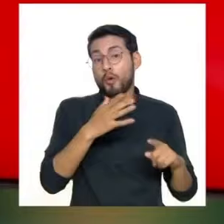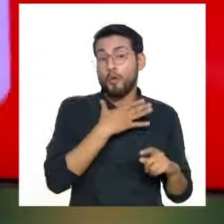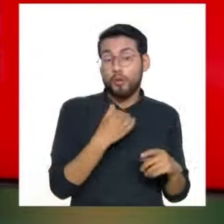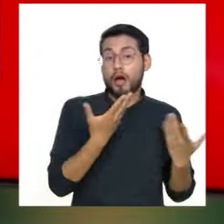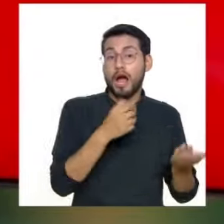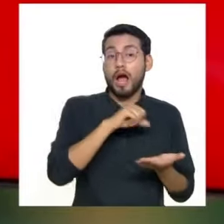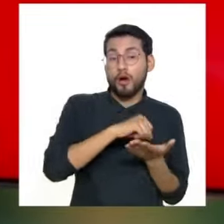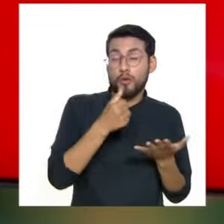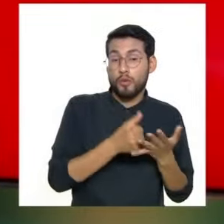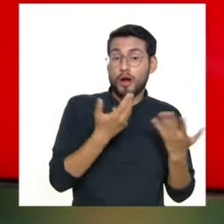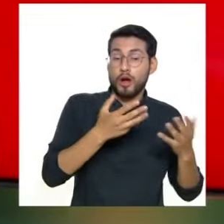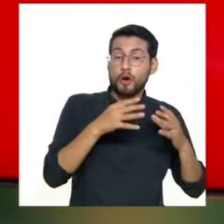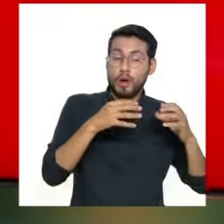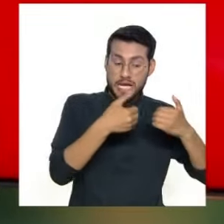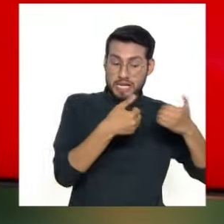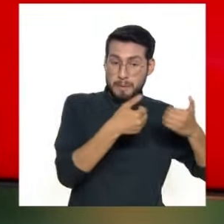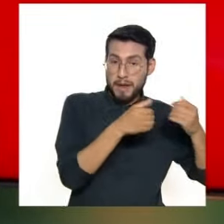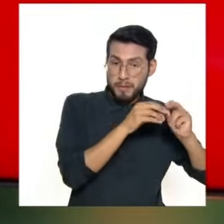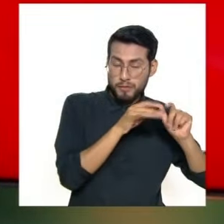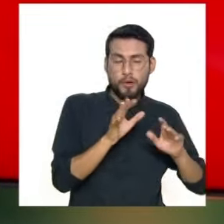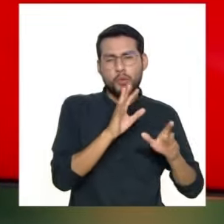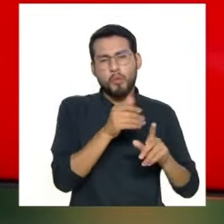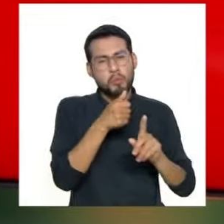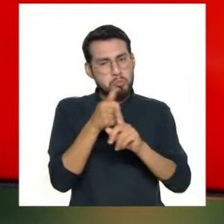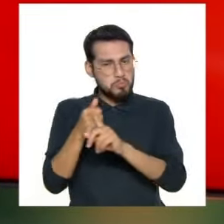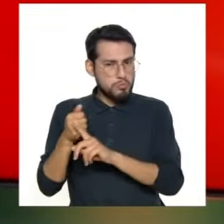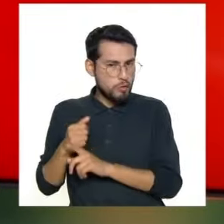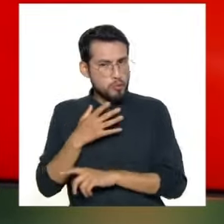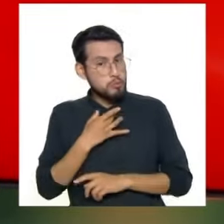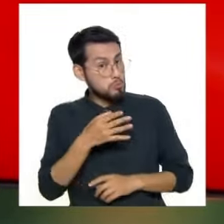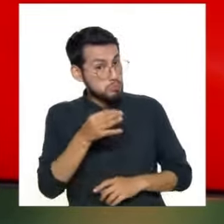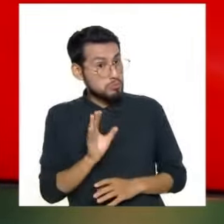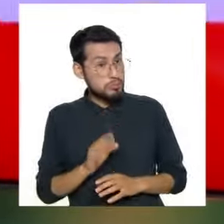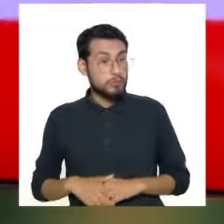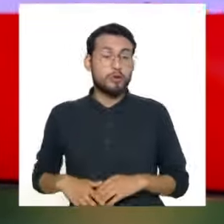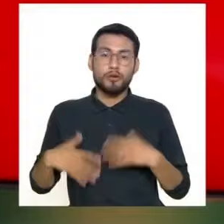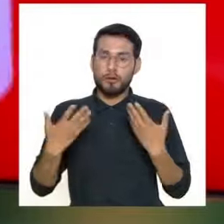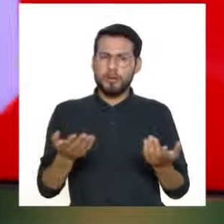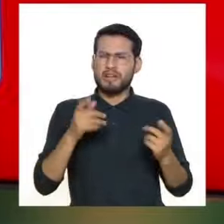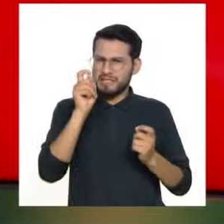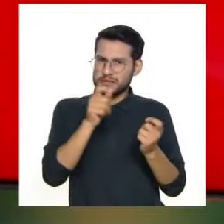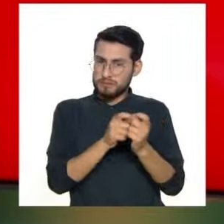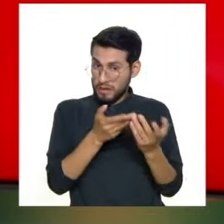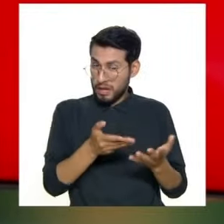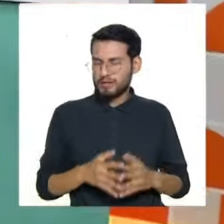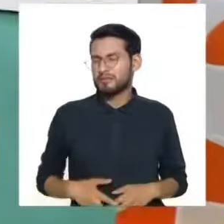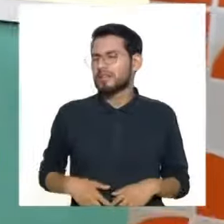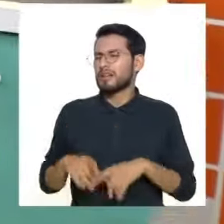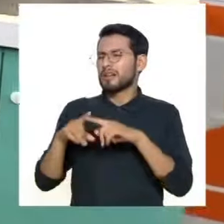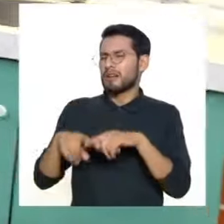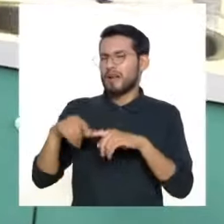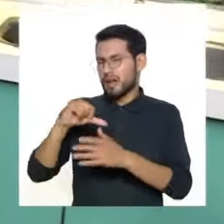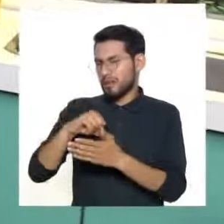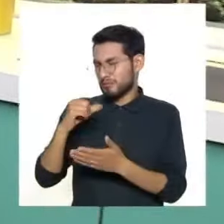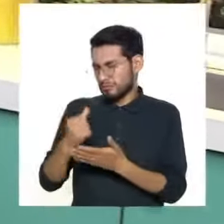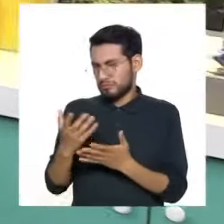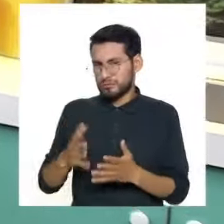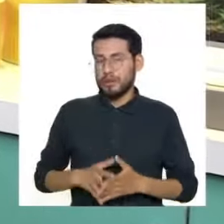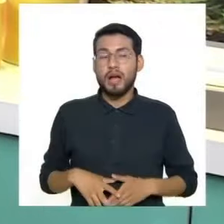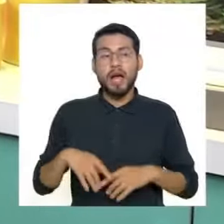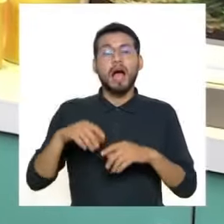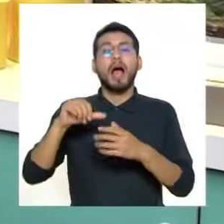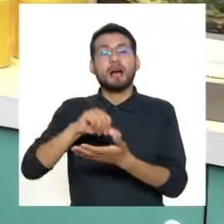arroz un poquito más graneadito eso es cuestión de que de gustos verdad o hay hay una forma específica cl depende mucho del arroz también no A veces el